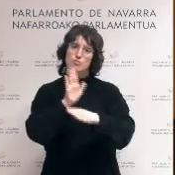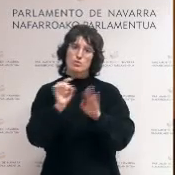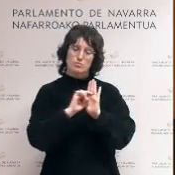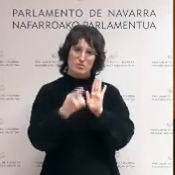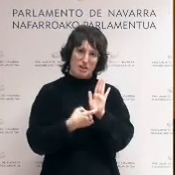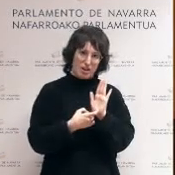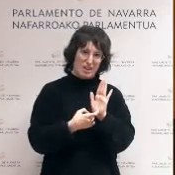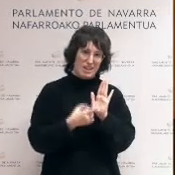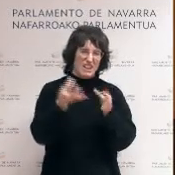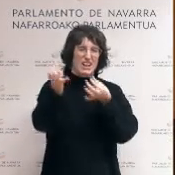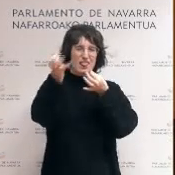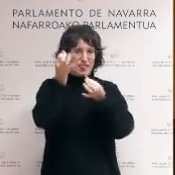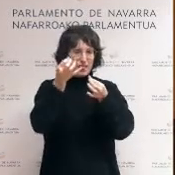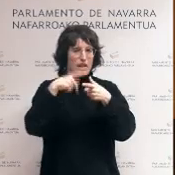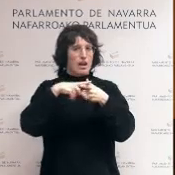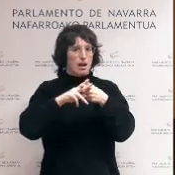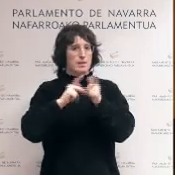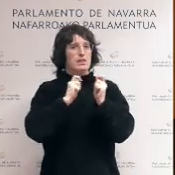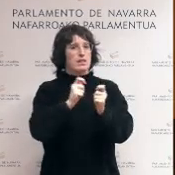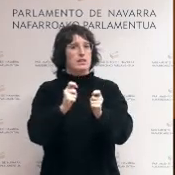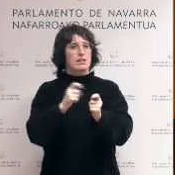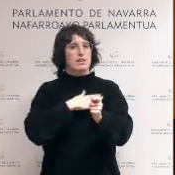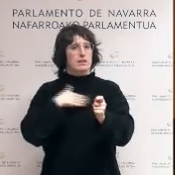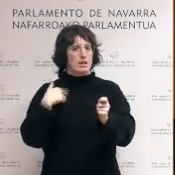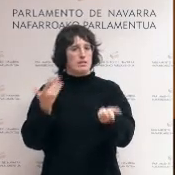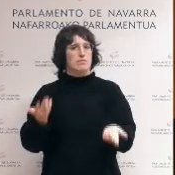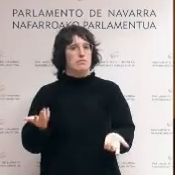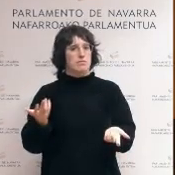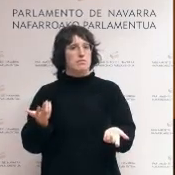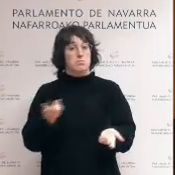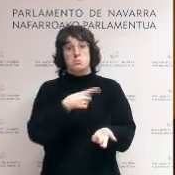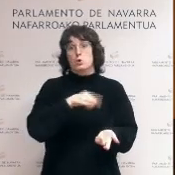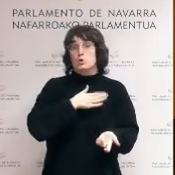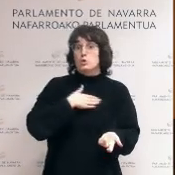herramienta concreta. La quieran o no, es así.